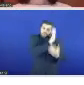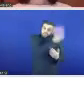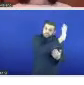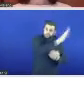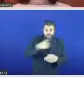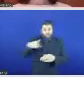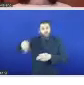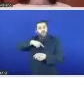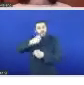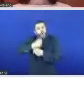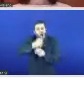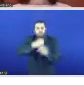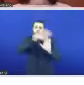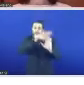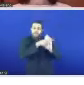gracias.